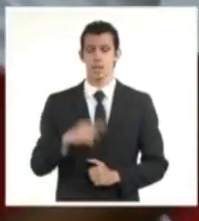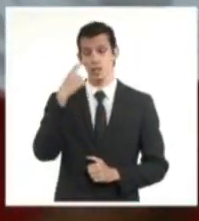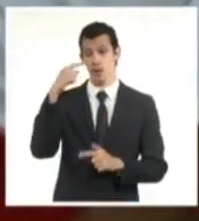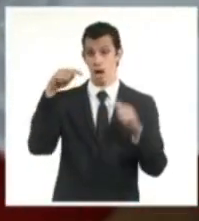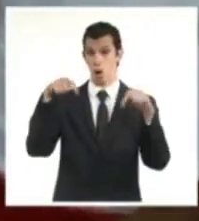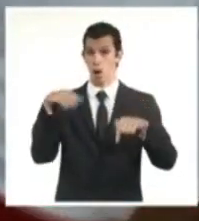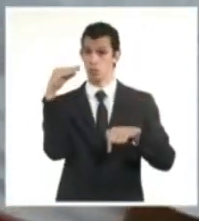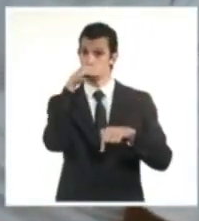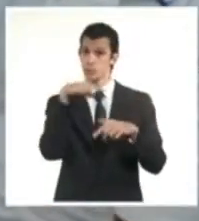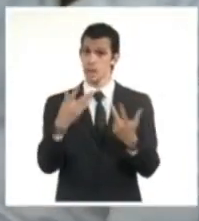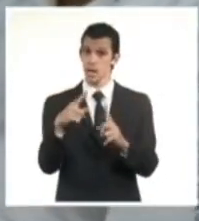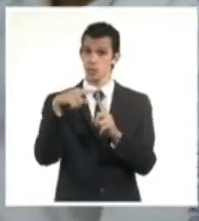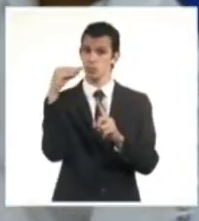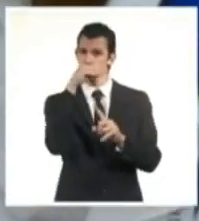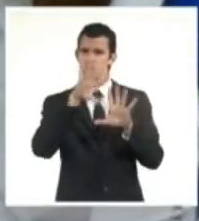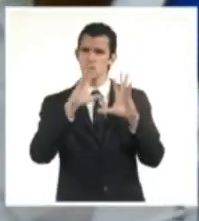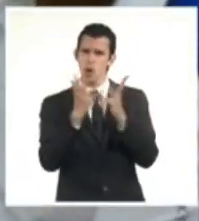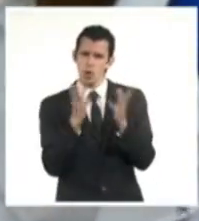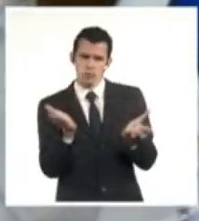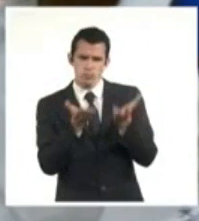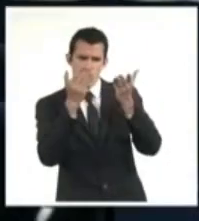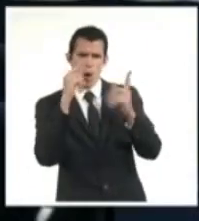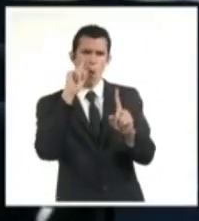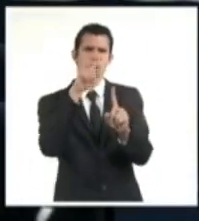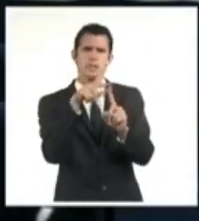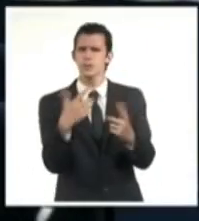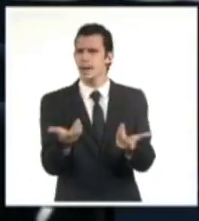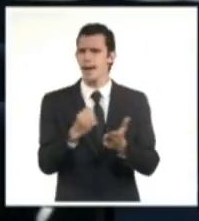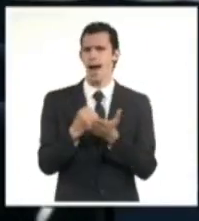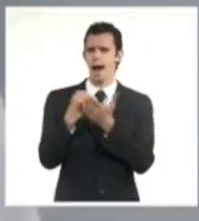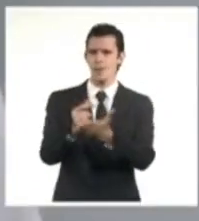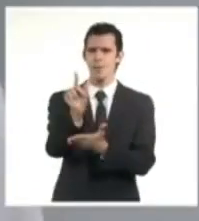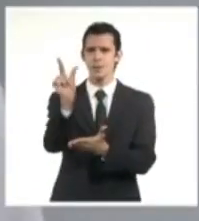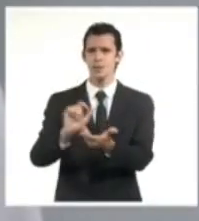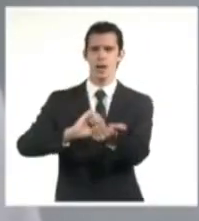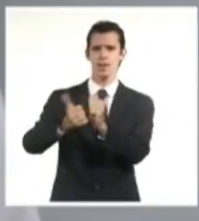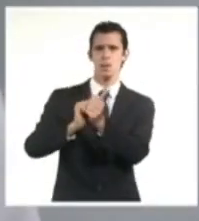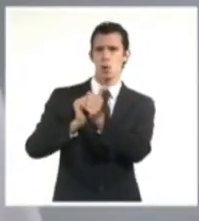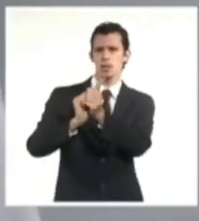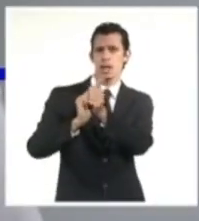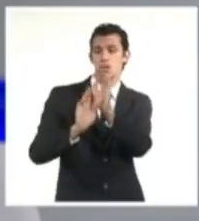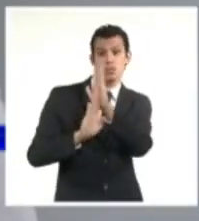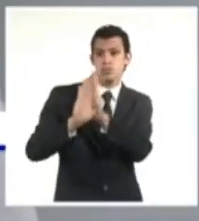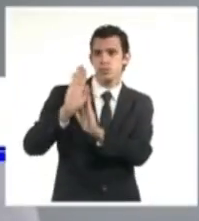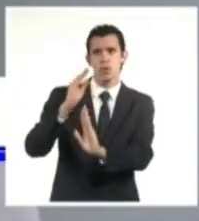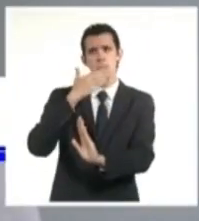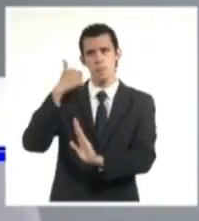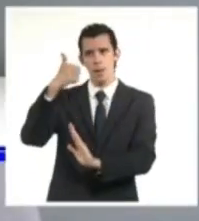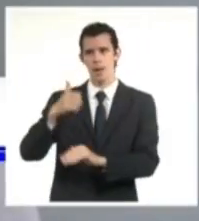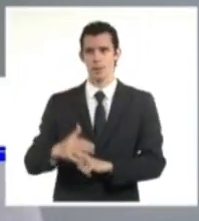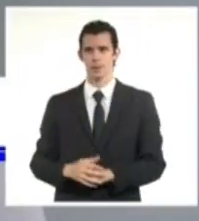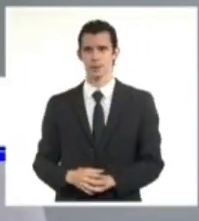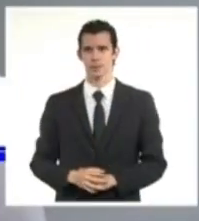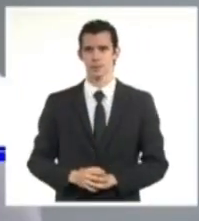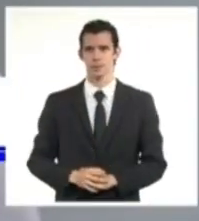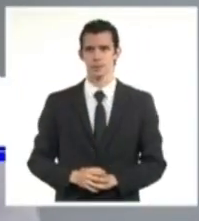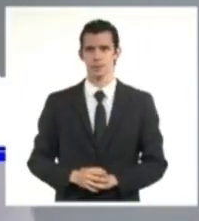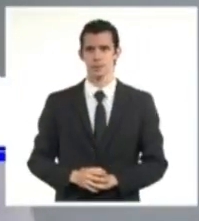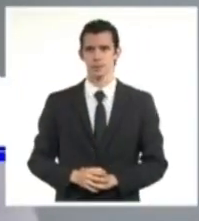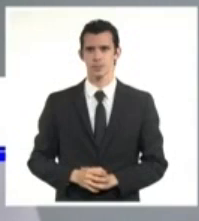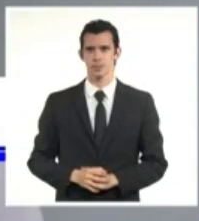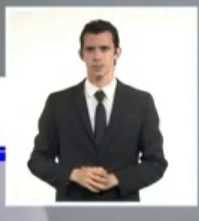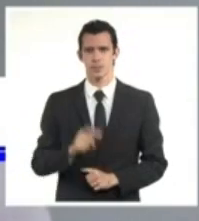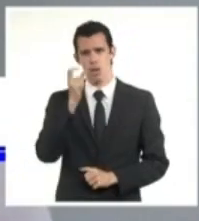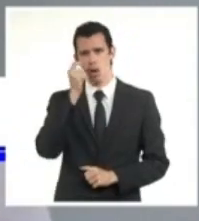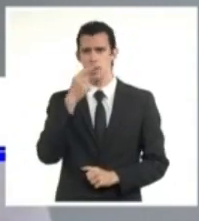saberes ineludibles en los éxitos deportivos del siglo XXI. Yo creo que este tipo de eventos nos permiten poder trabajar